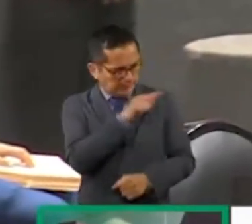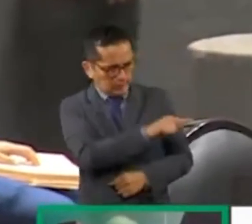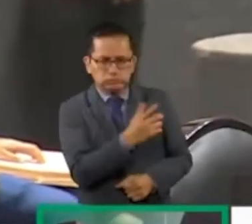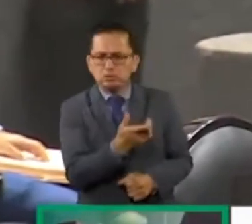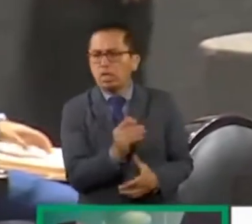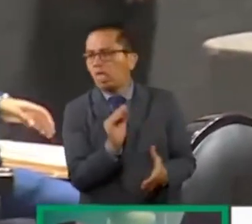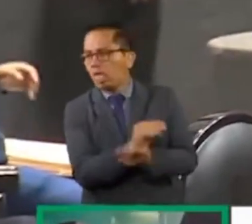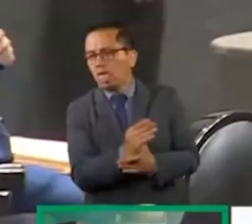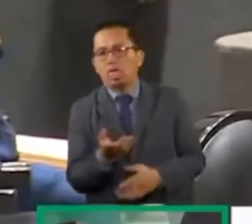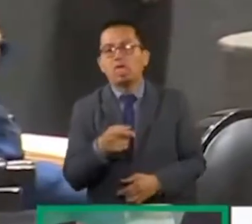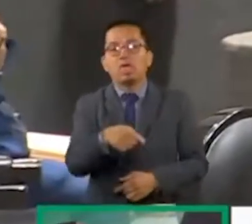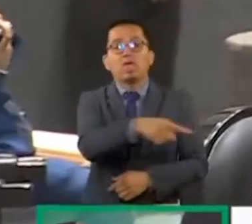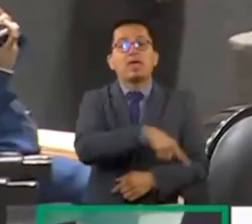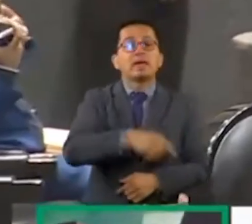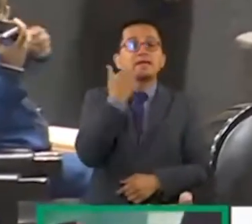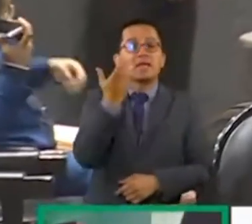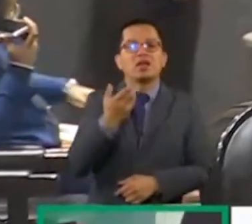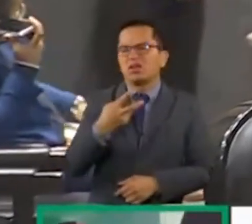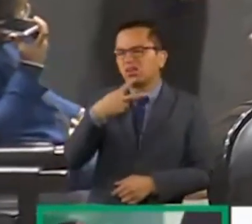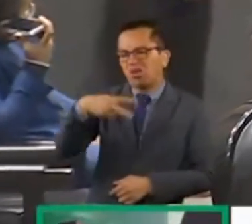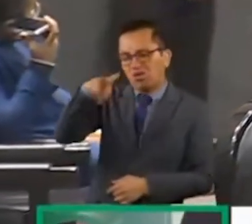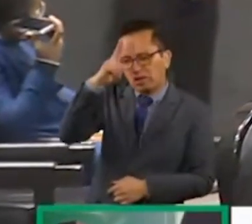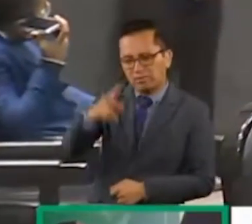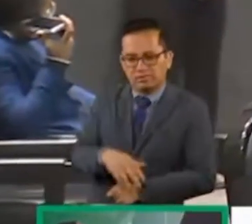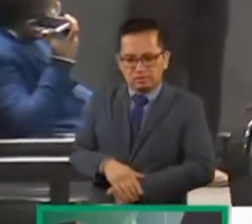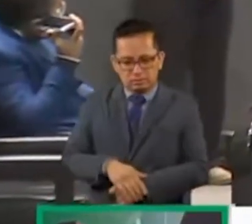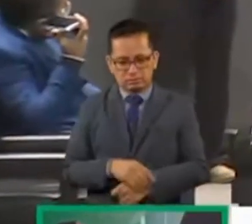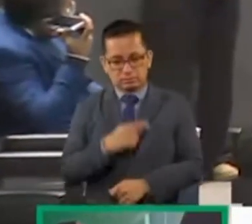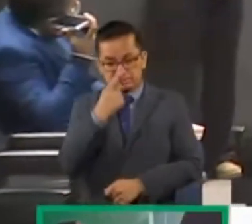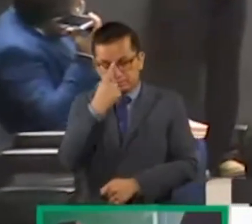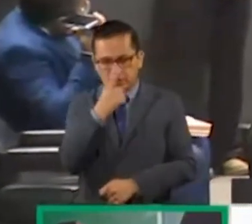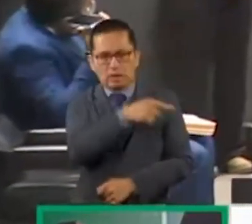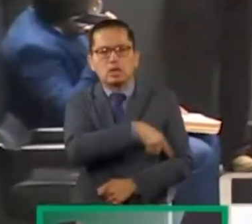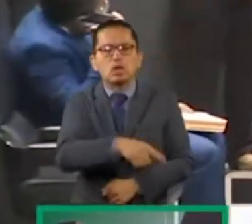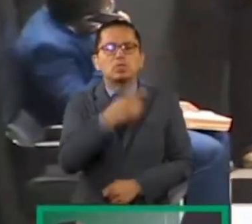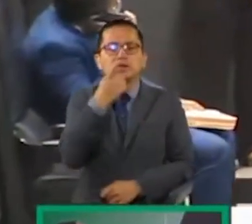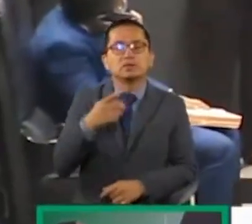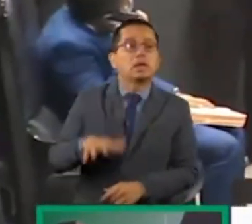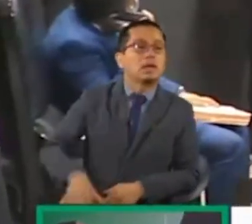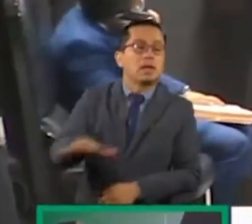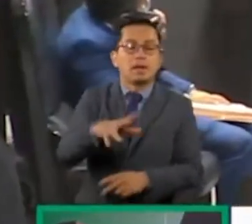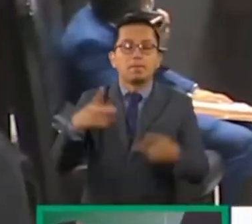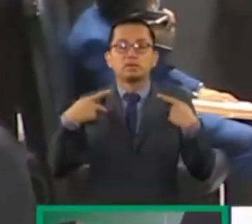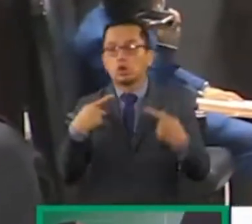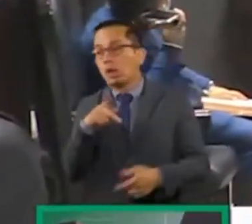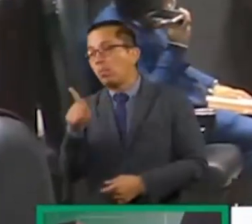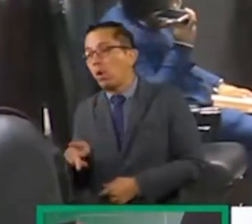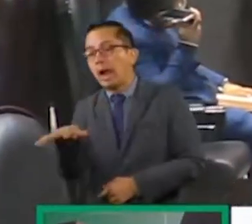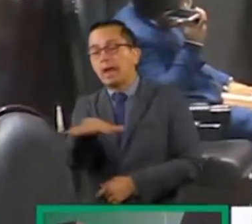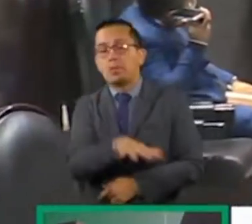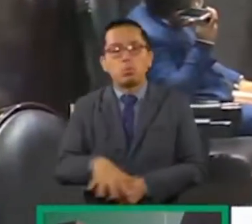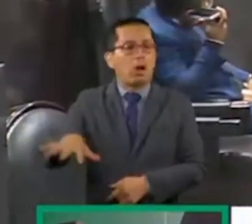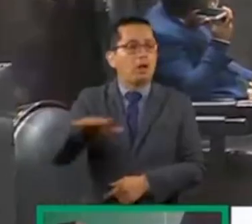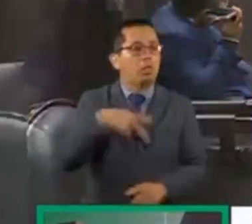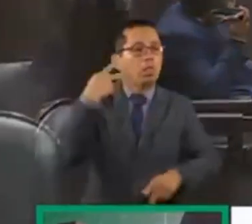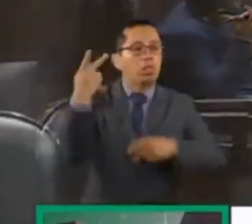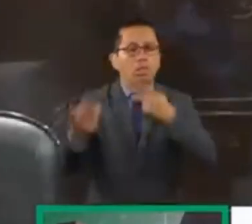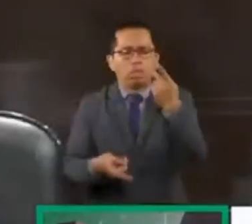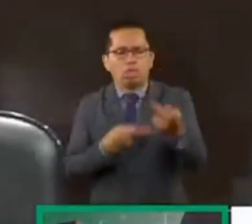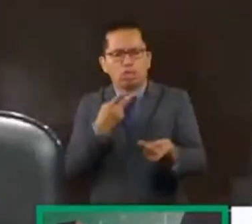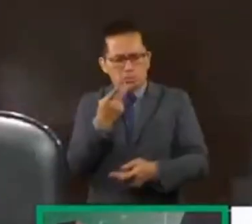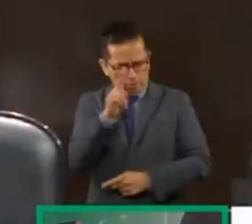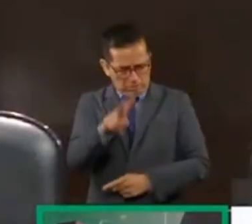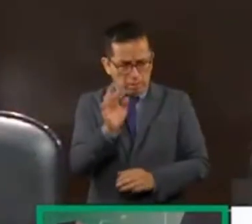ignorancia. Hablan del pueblo, pero no le cumplen lo que prometieron. La